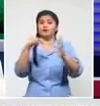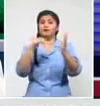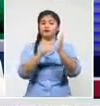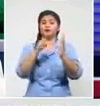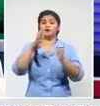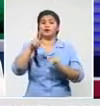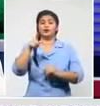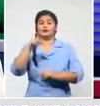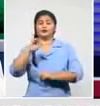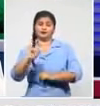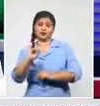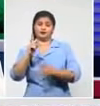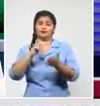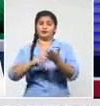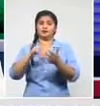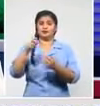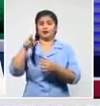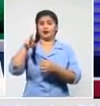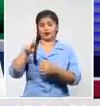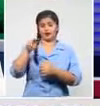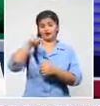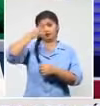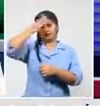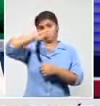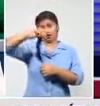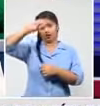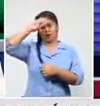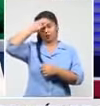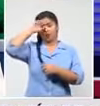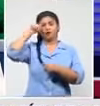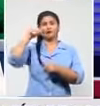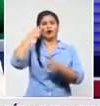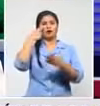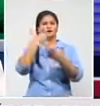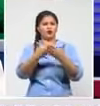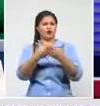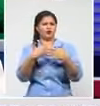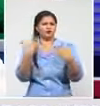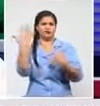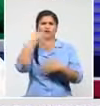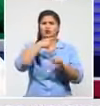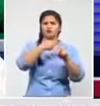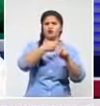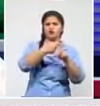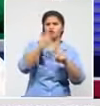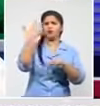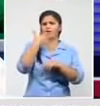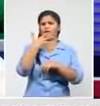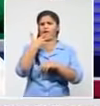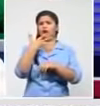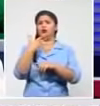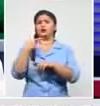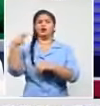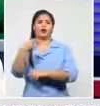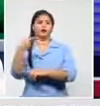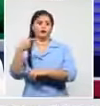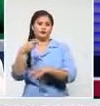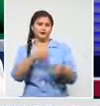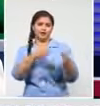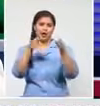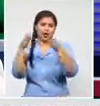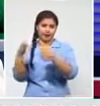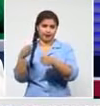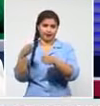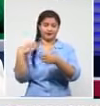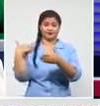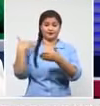10.416 PCR para la detección de la enfermedad. De forma acumulada, hay